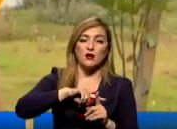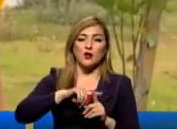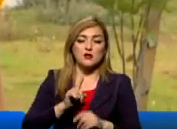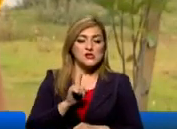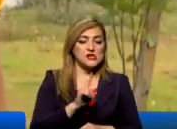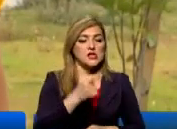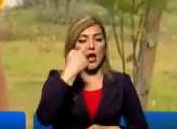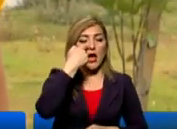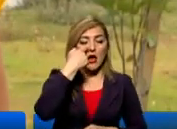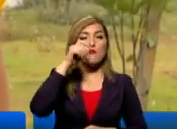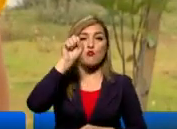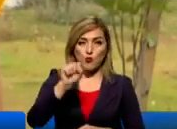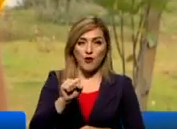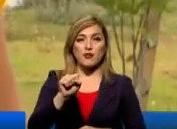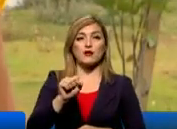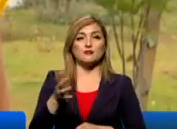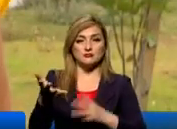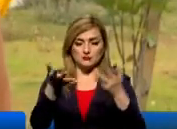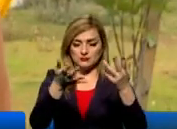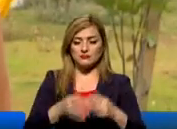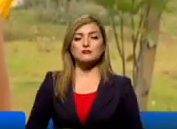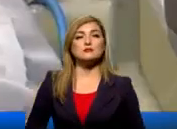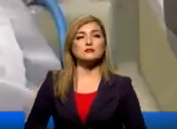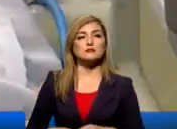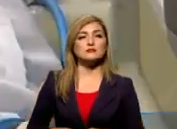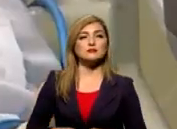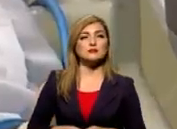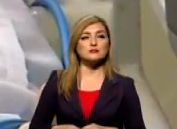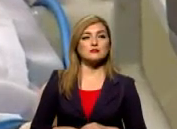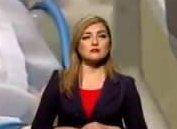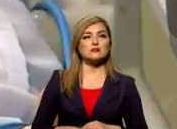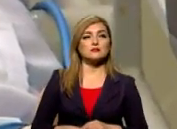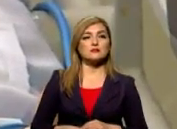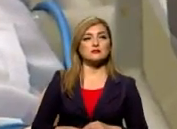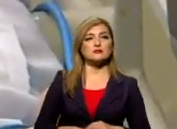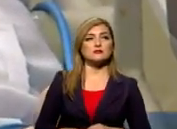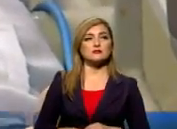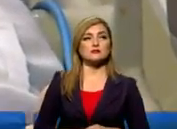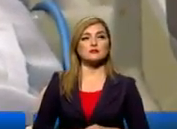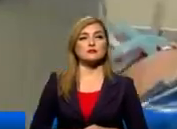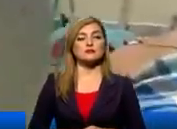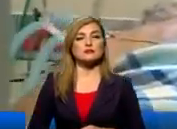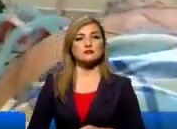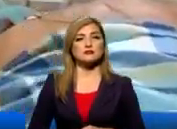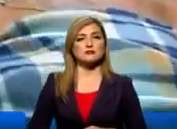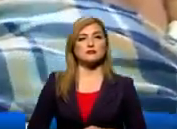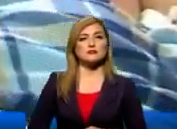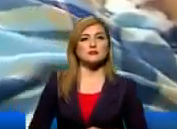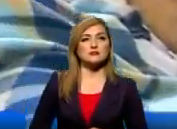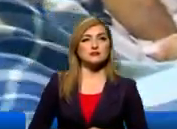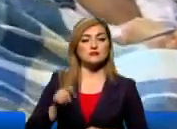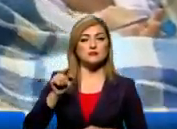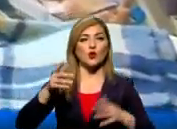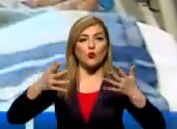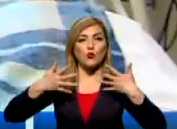y realizarse la prueba PCR. Les preparamos un reportaje. Guayaquil estaría a horas de pasar la barrera de los